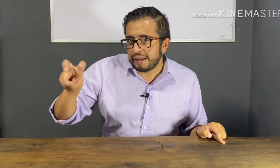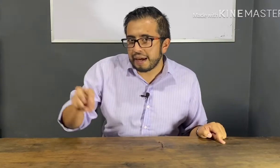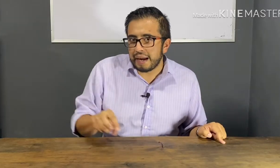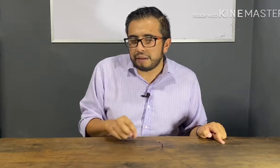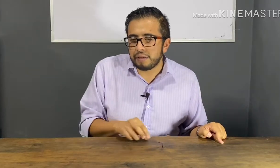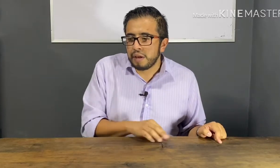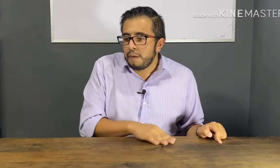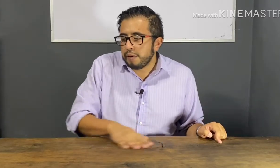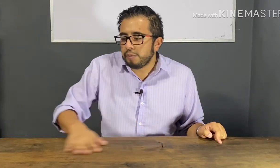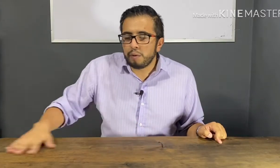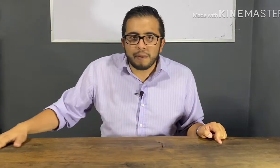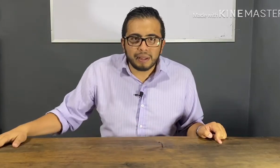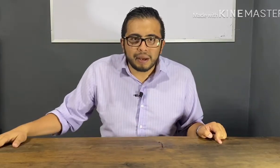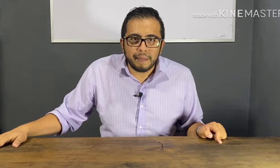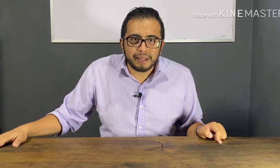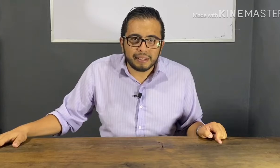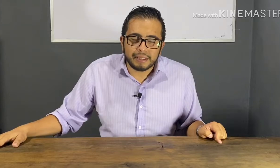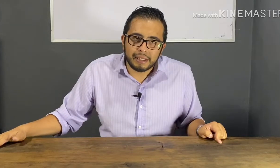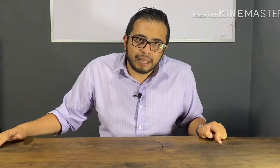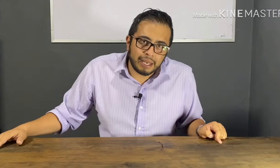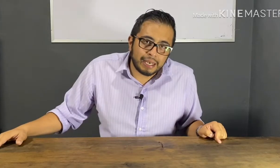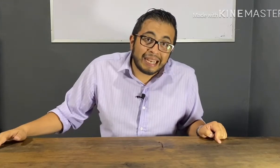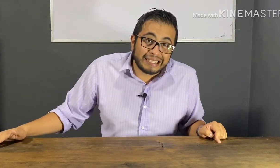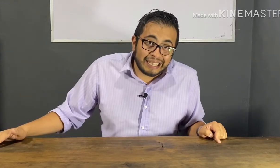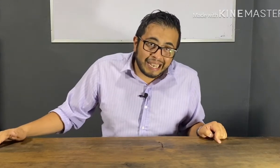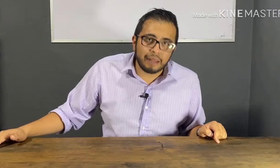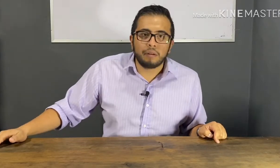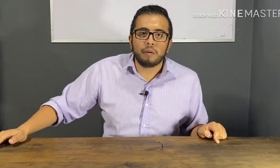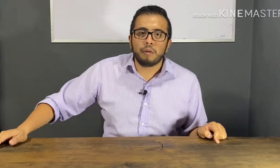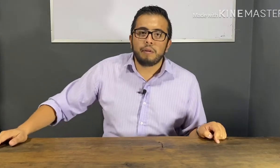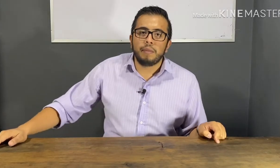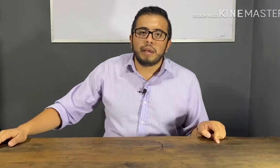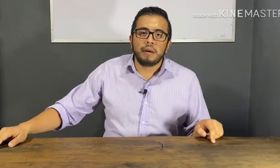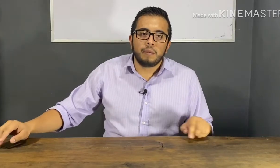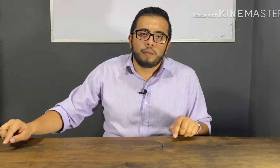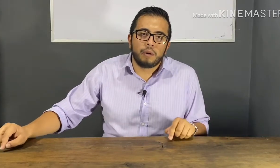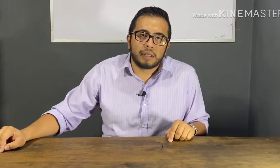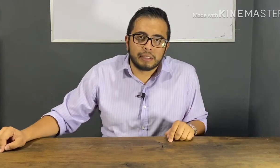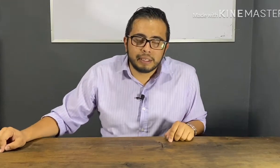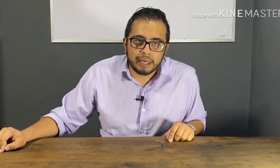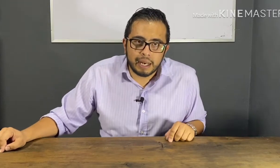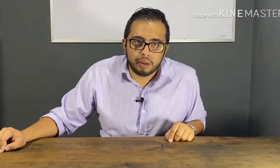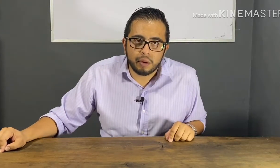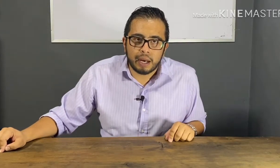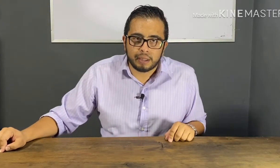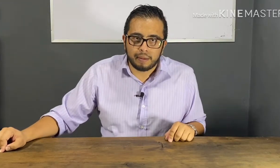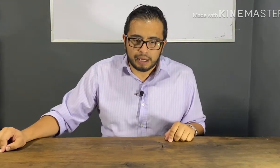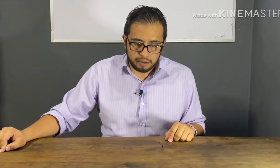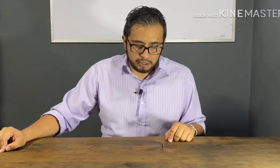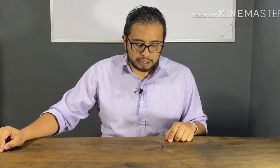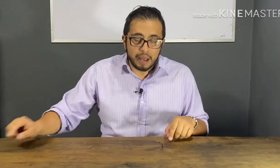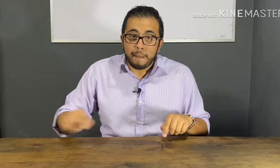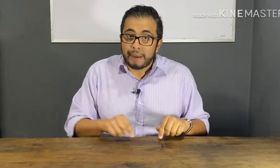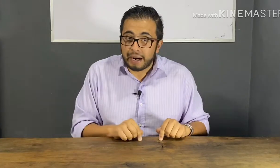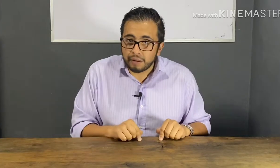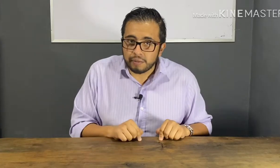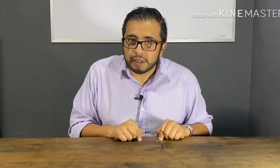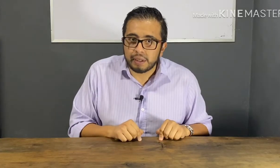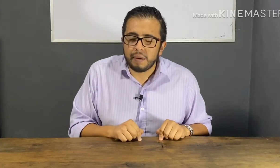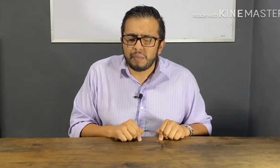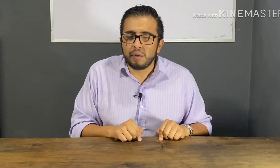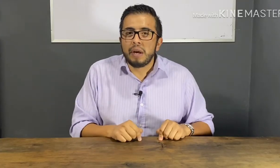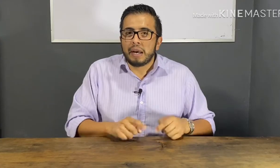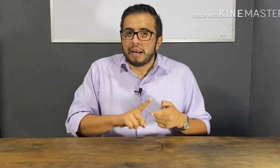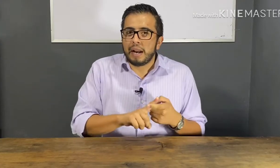querer castigarlos, pues automáticamente estás castigando a tu economía, porque estás dejando a trabajadores parados